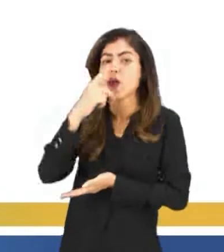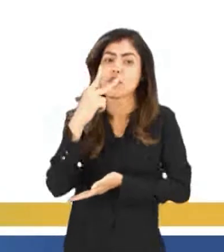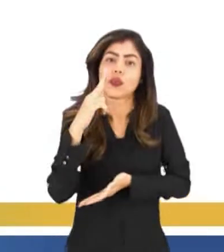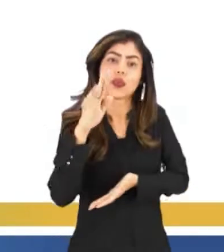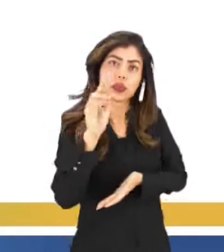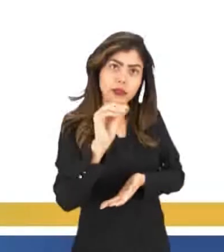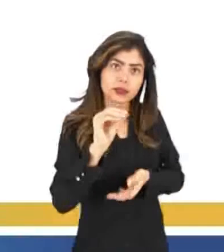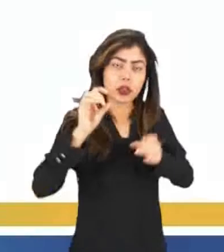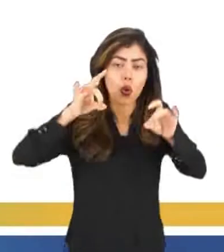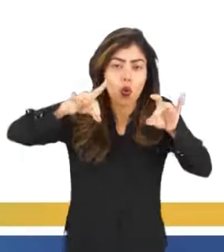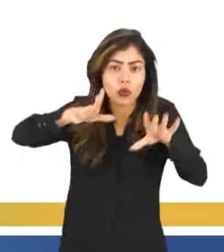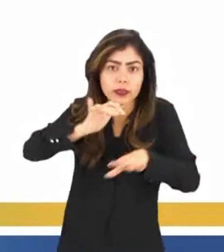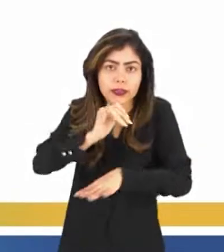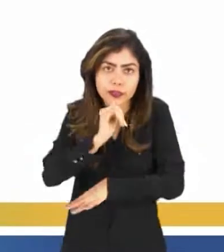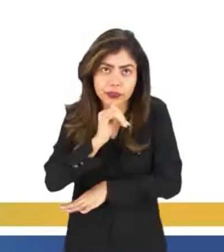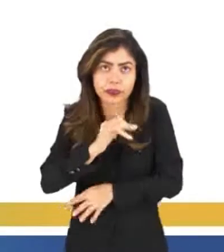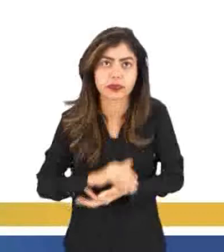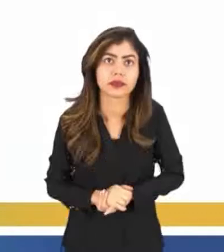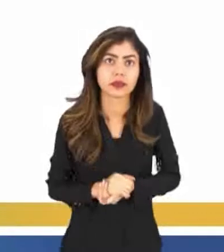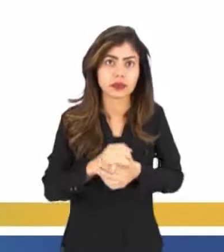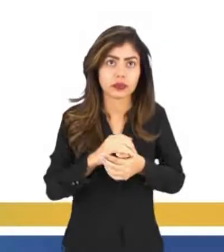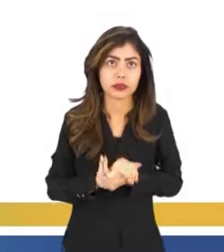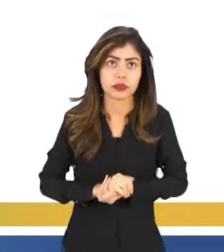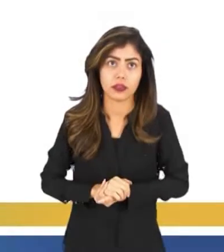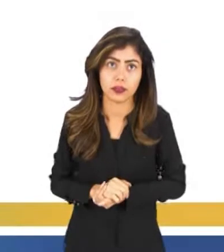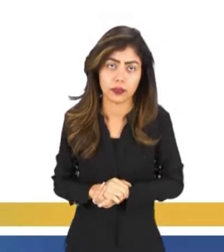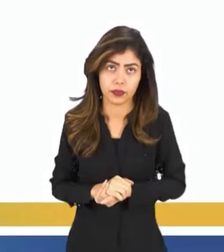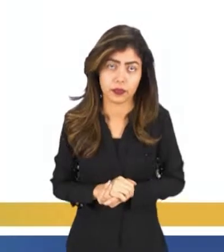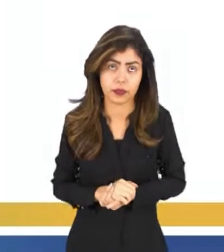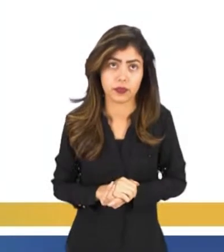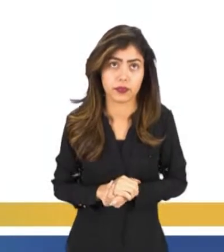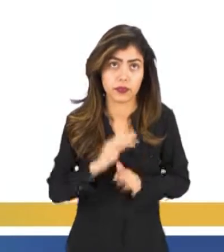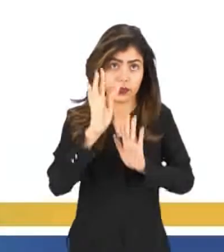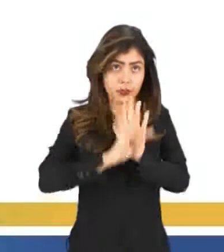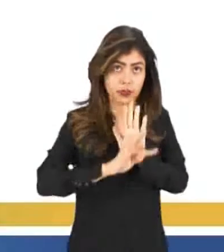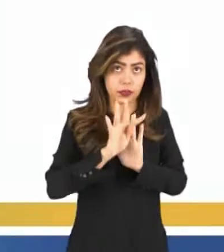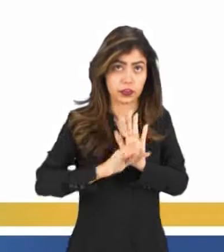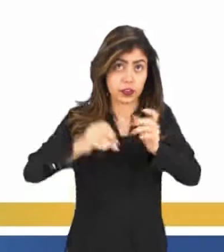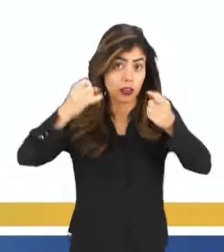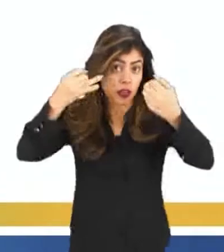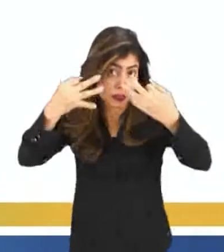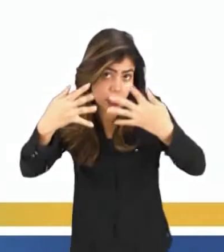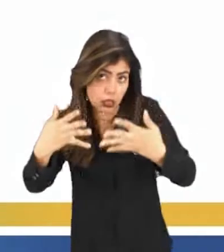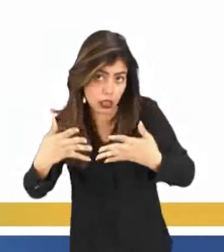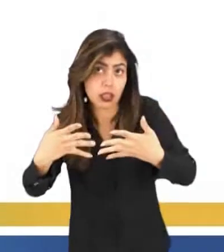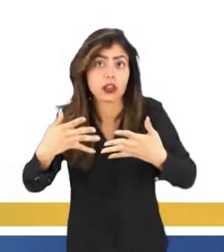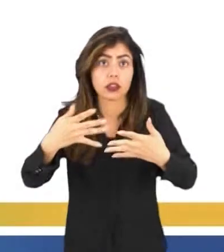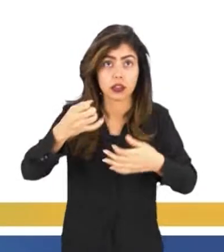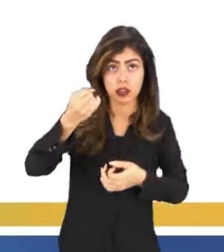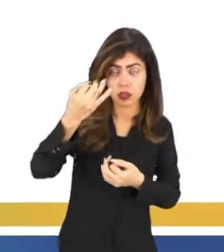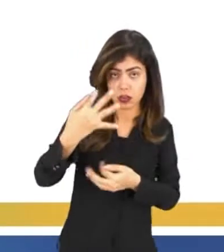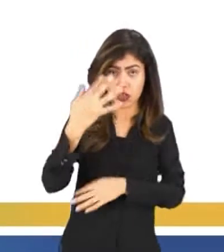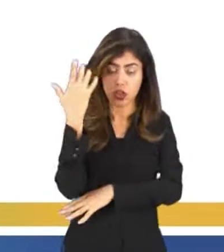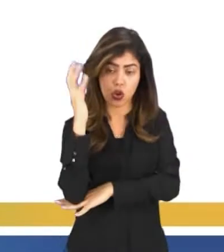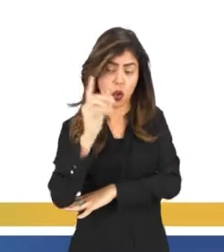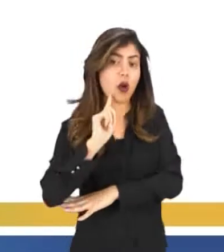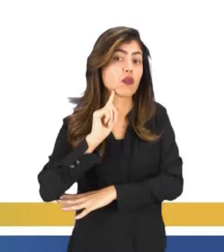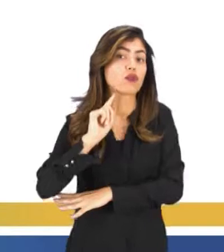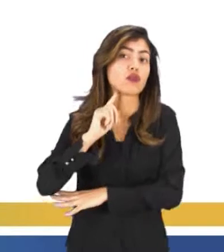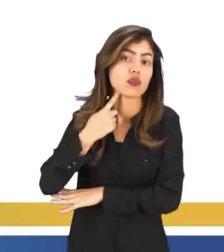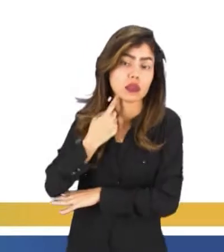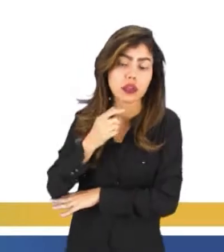y último ejemplo este texto trato de explicar sobre la polución